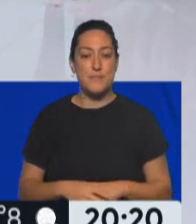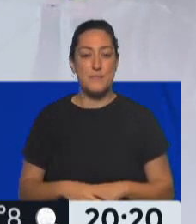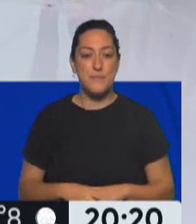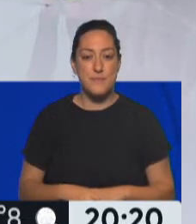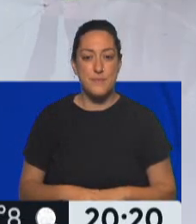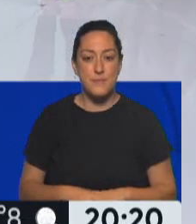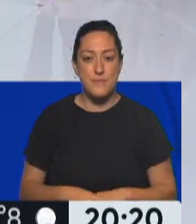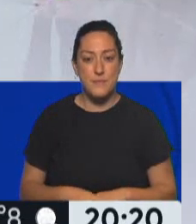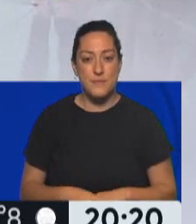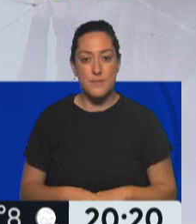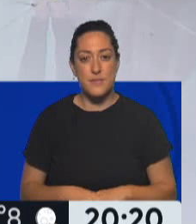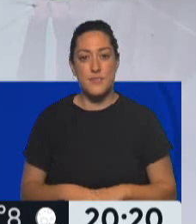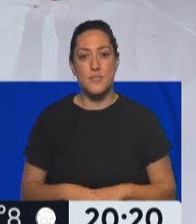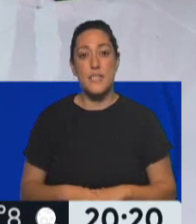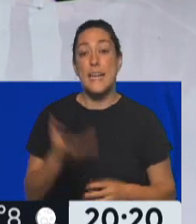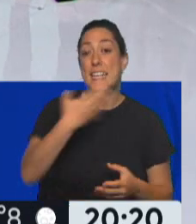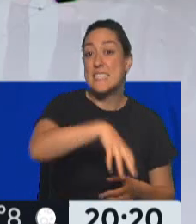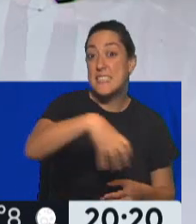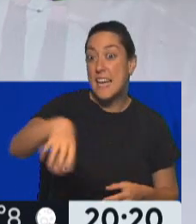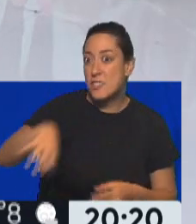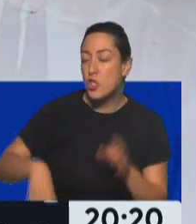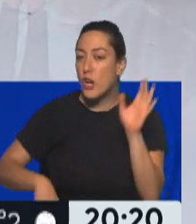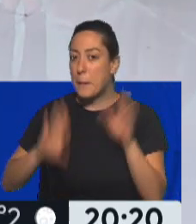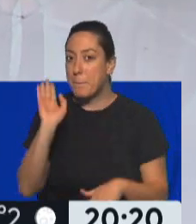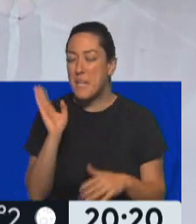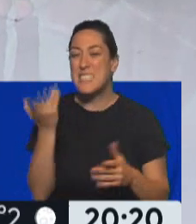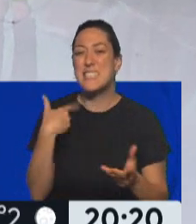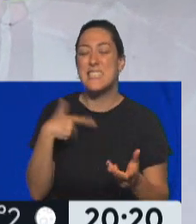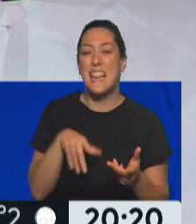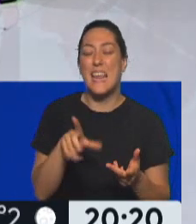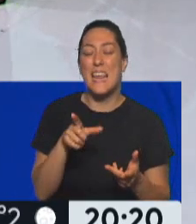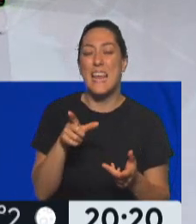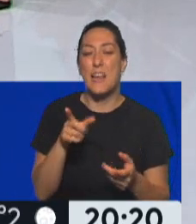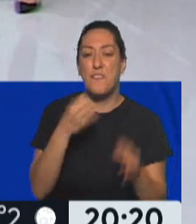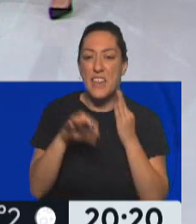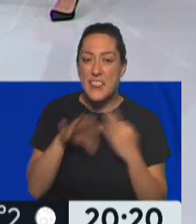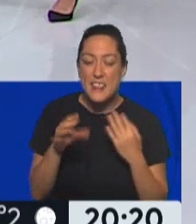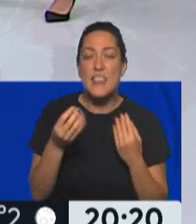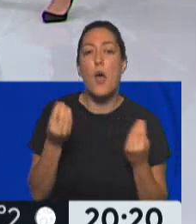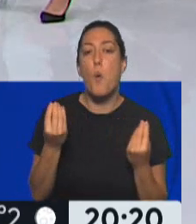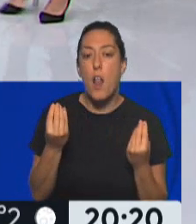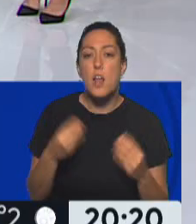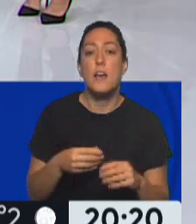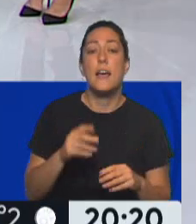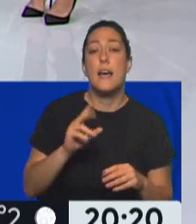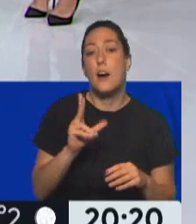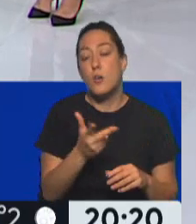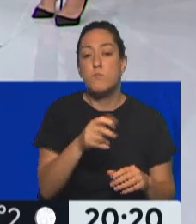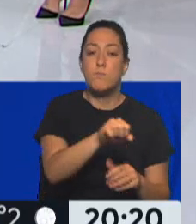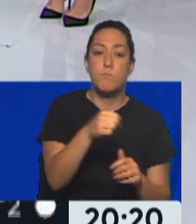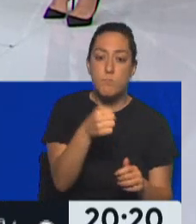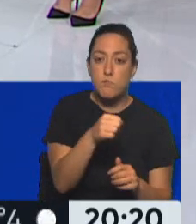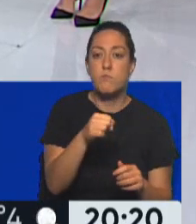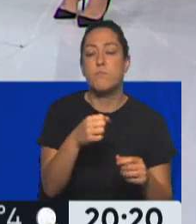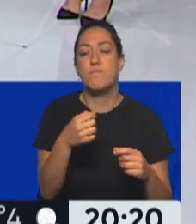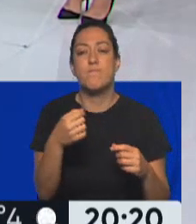a ver cuáles fueron los sectores más elegidos para regalarle a mamá. Electrodomésticos y otros fue uno de los